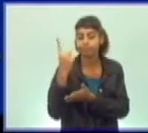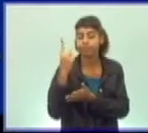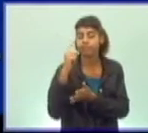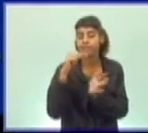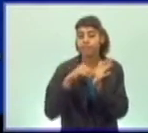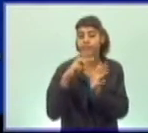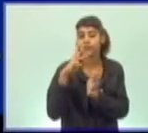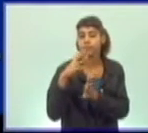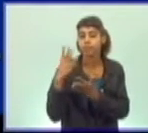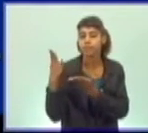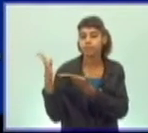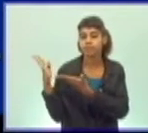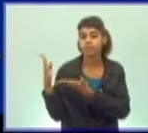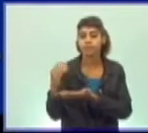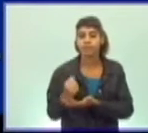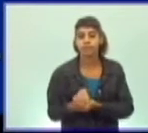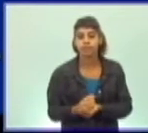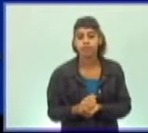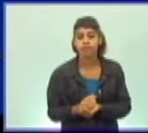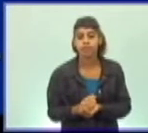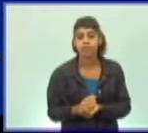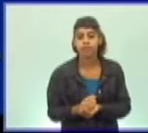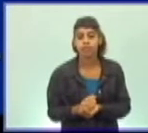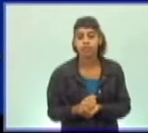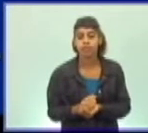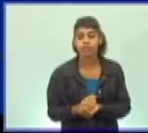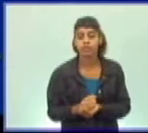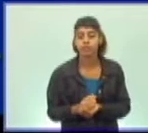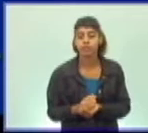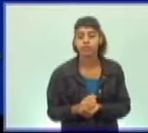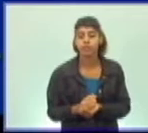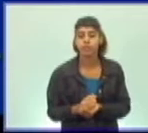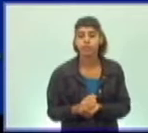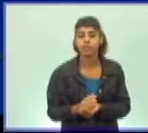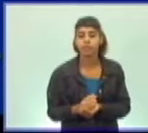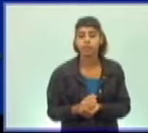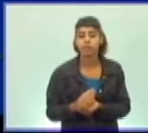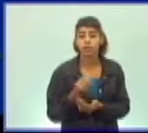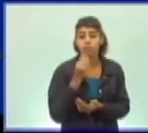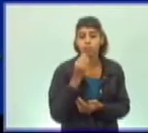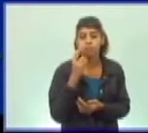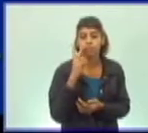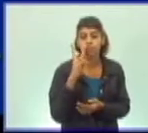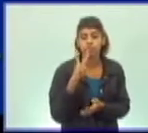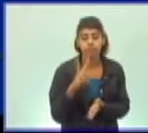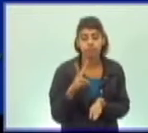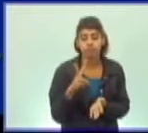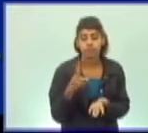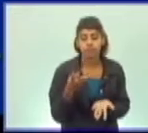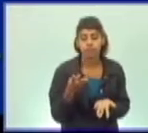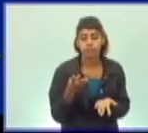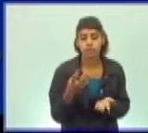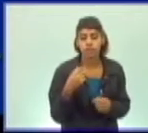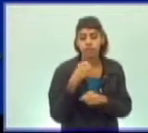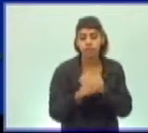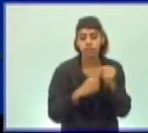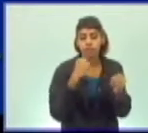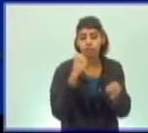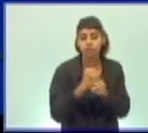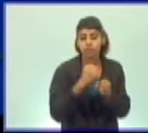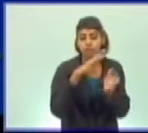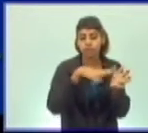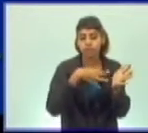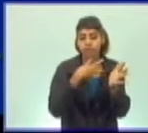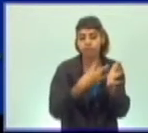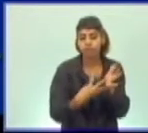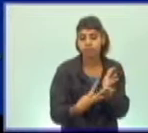que su sustancia simple tiene mayores propiedades reductoras. Ustedes pueden, si tienen a mano, utilizar la tabla periódica. No obstante,